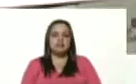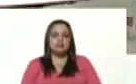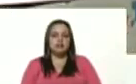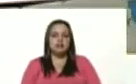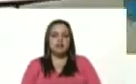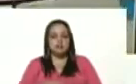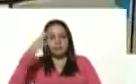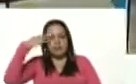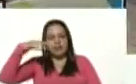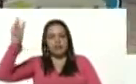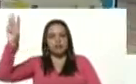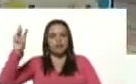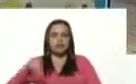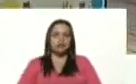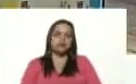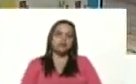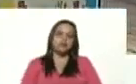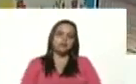México,